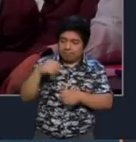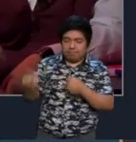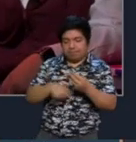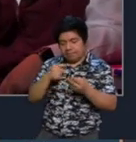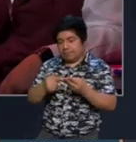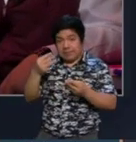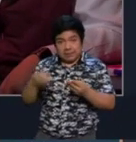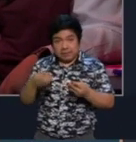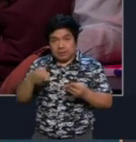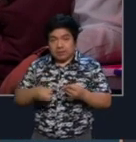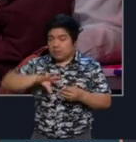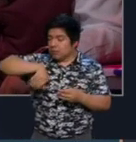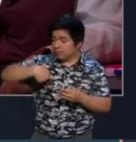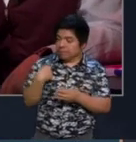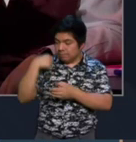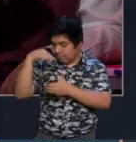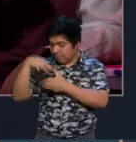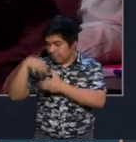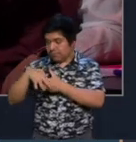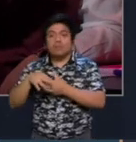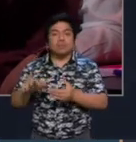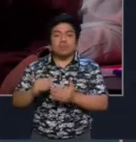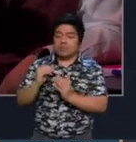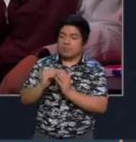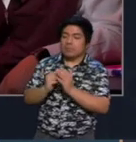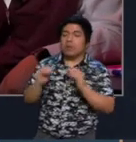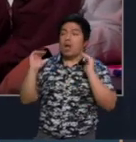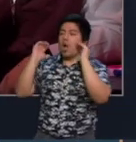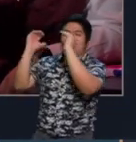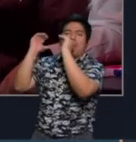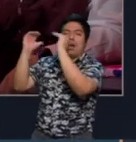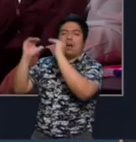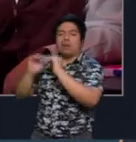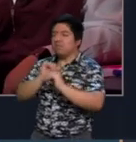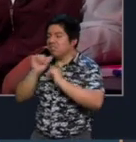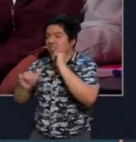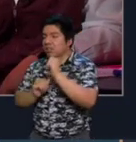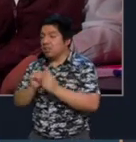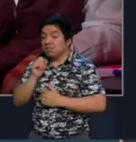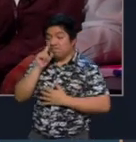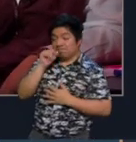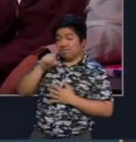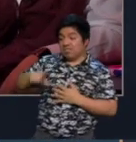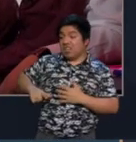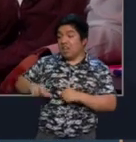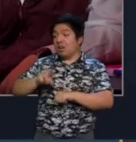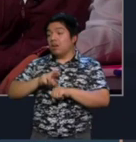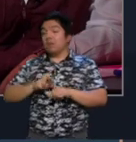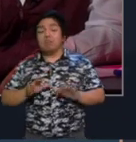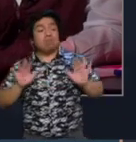Tercero, austeridad republicana. Gobernar sin privilegios, Nada de que los gobernantes se